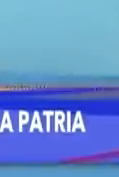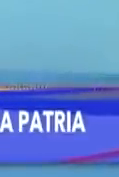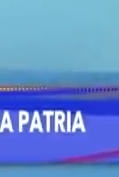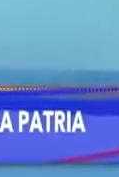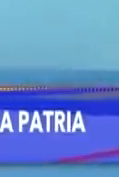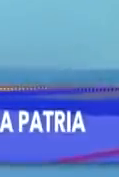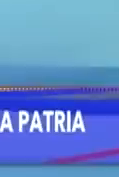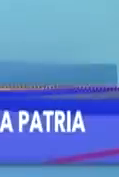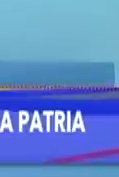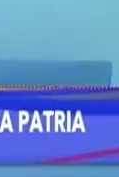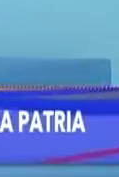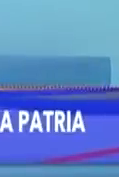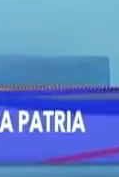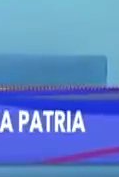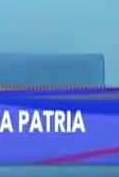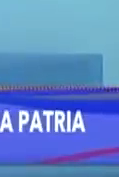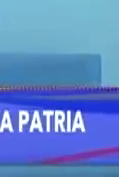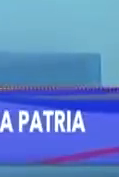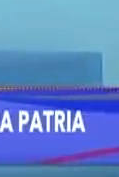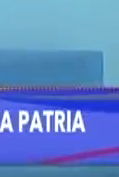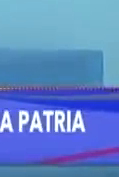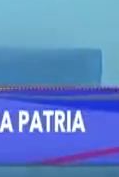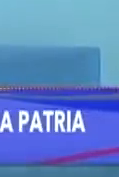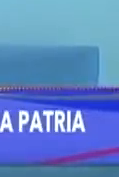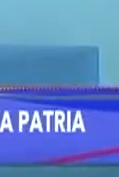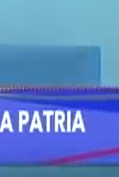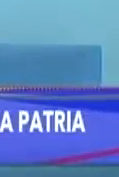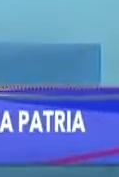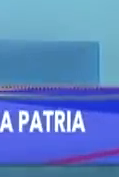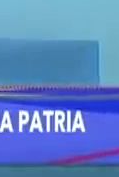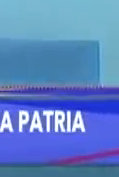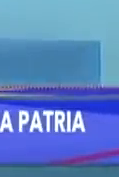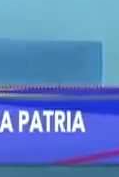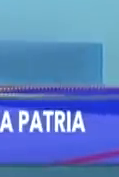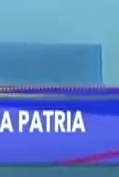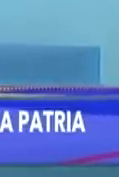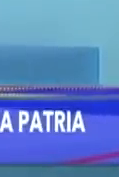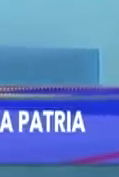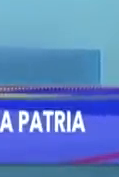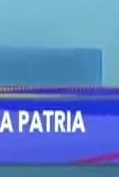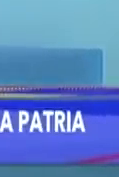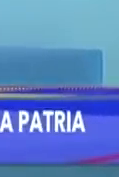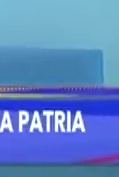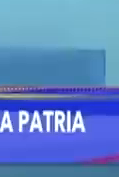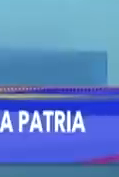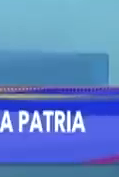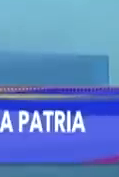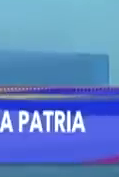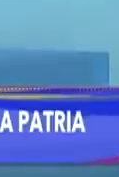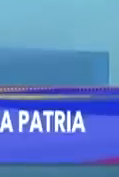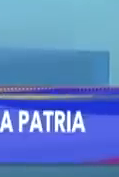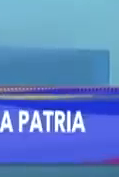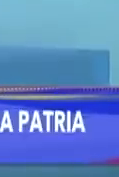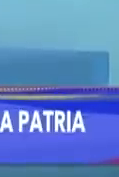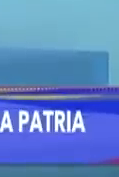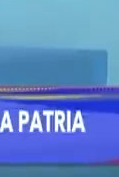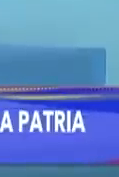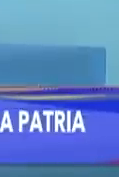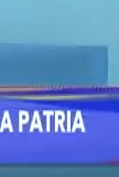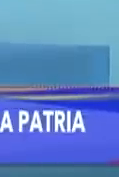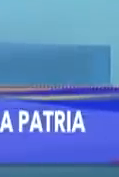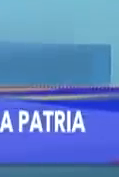también nos diera su impresión acerca de este hospital que, como hemos visto, tiene sala de